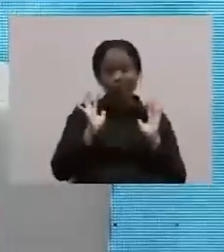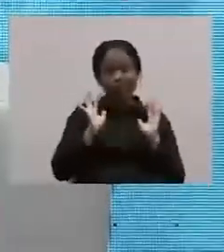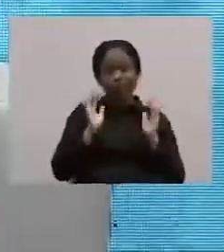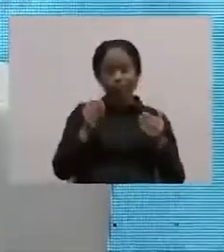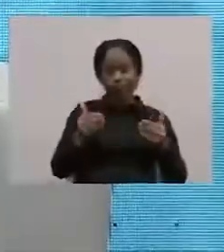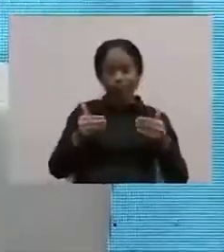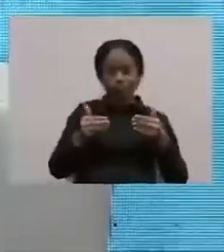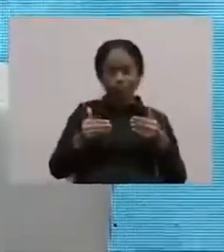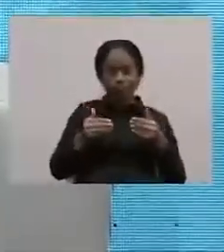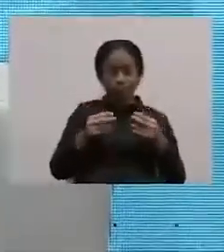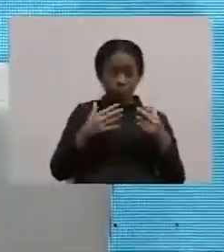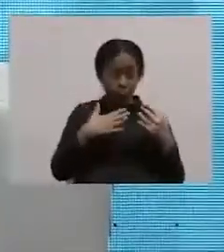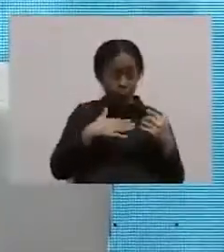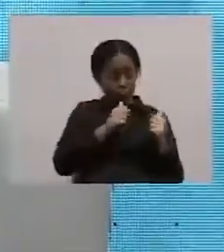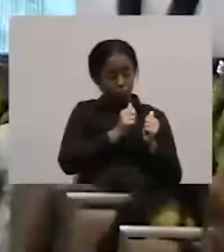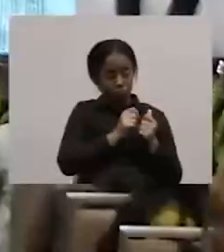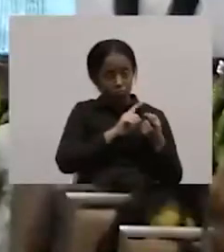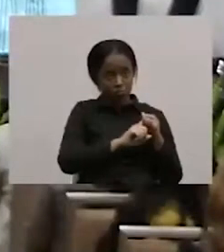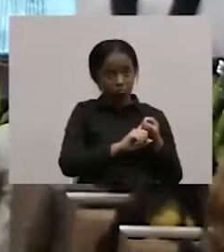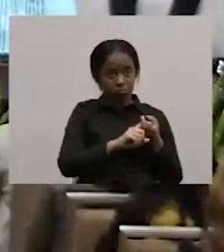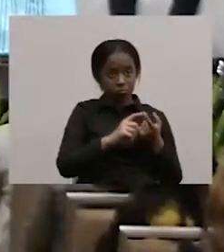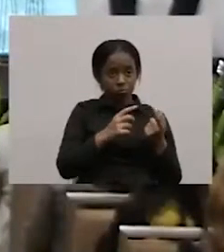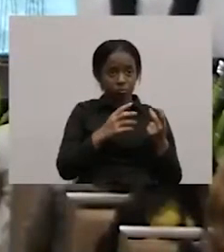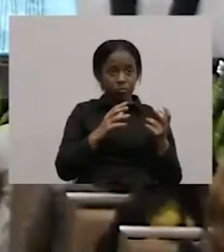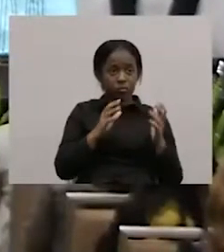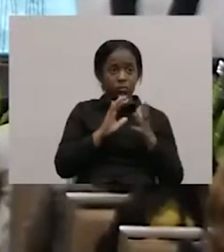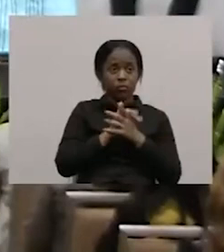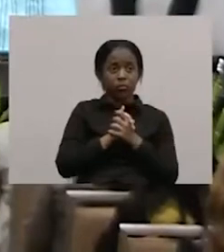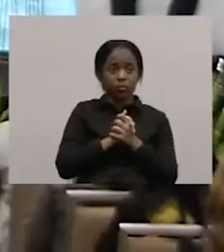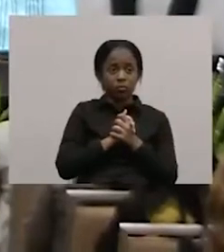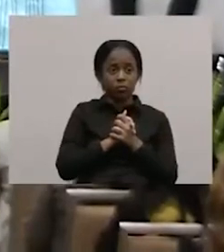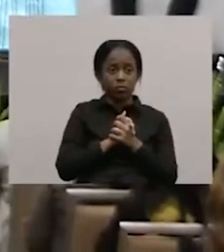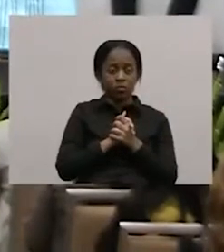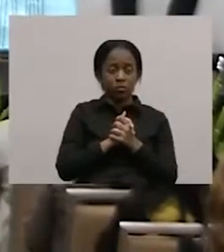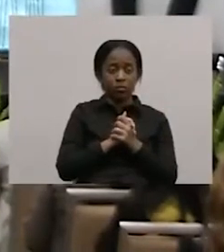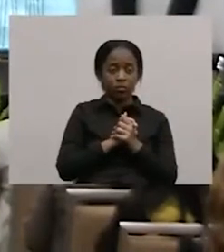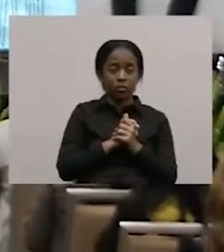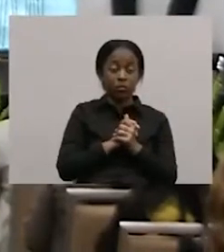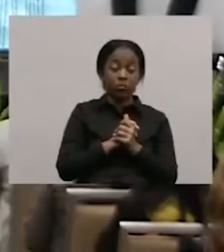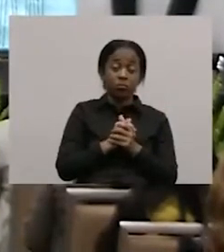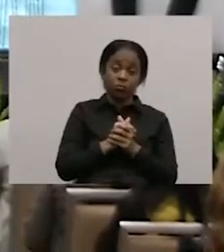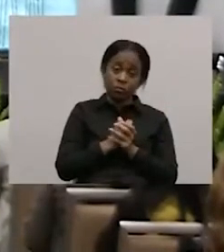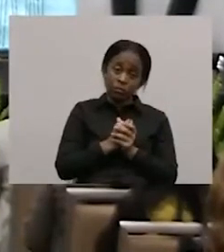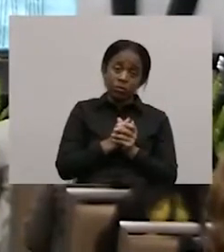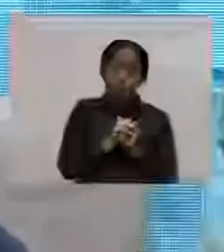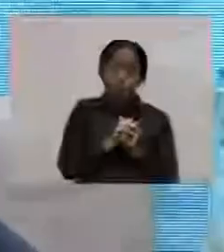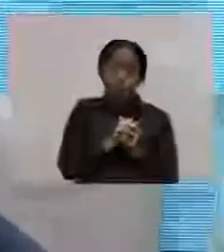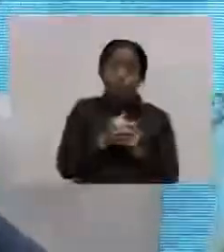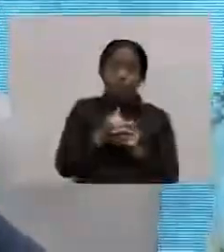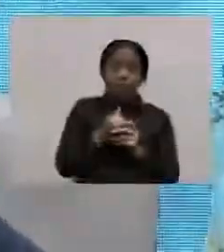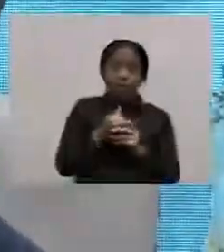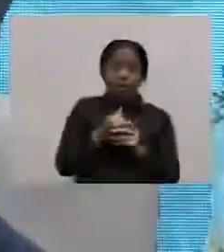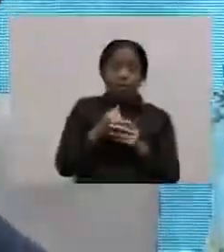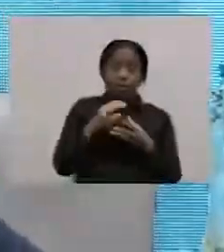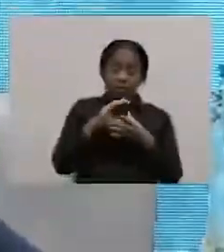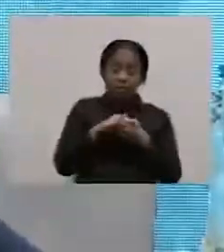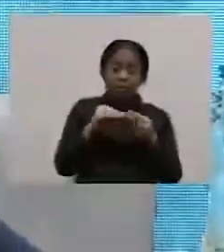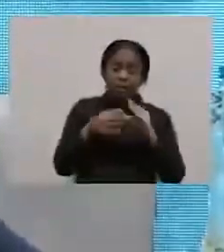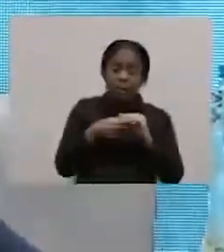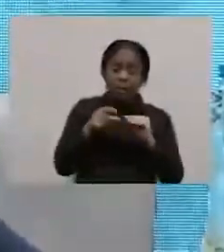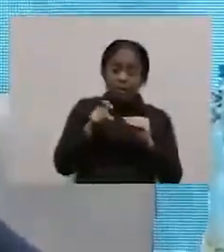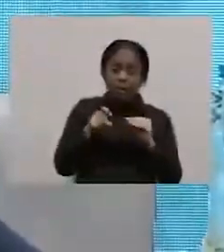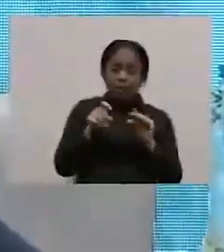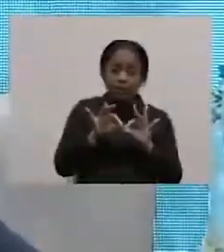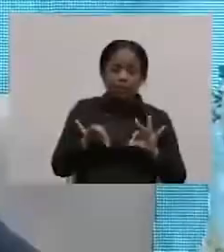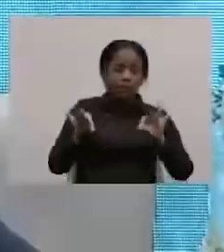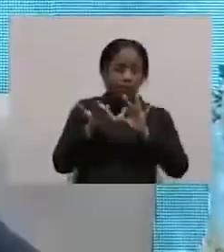sé los demás. Bueno, hay que ser prudente, ¿no? La prudencia no es temor. Sin embargo, yo